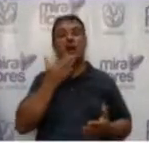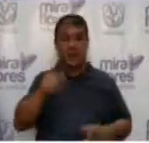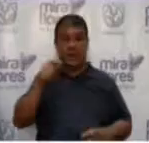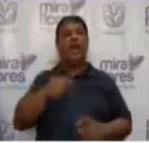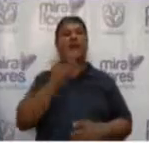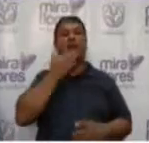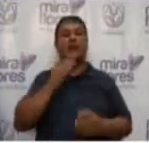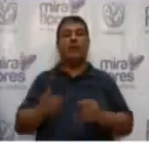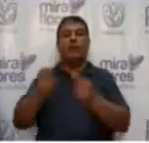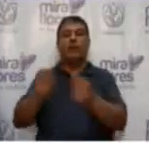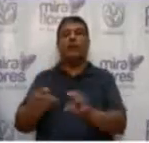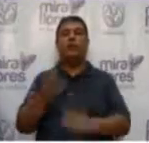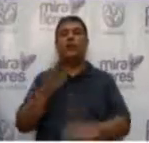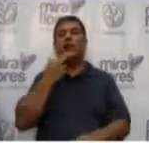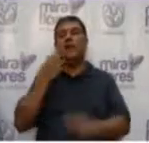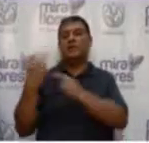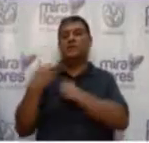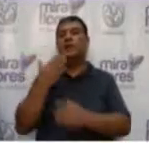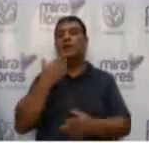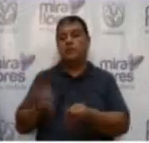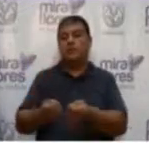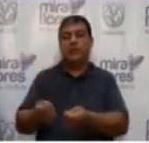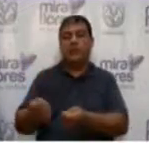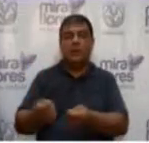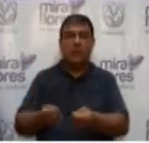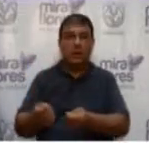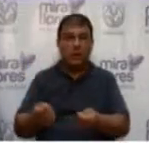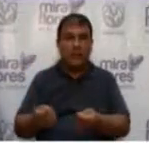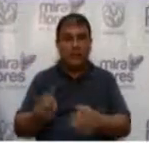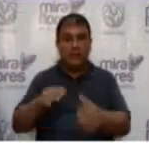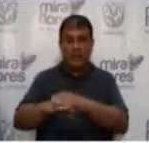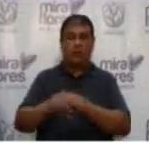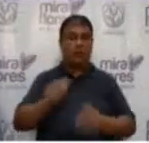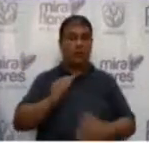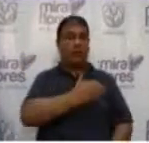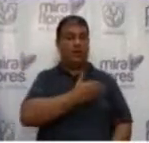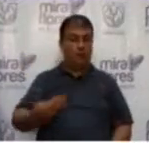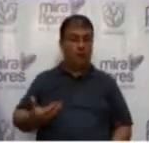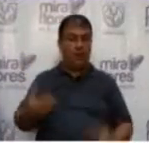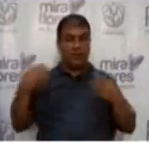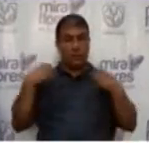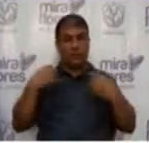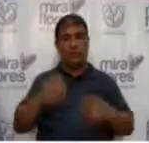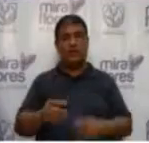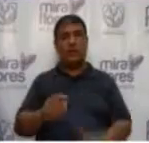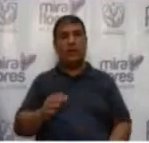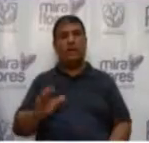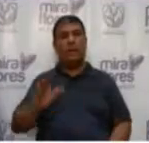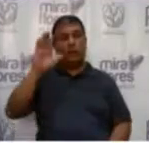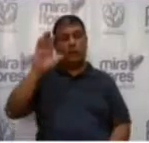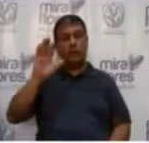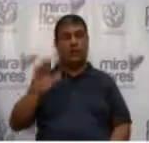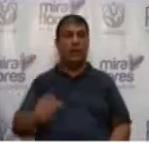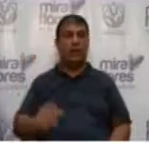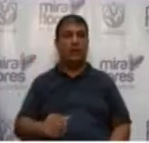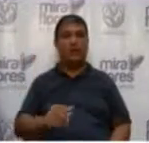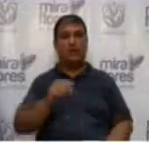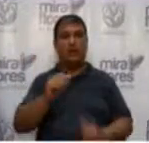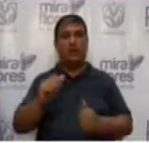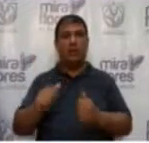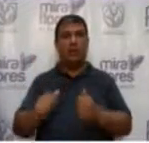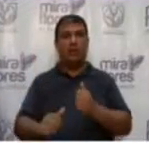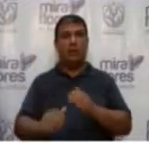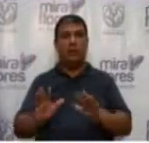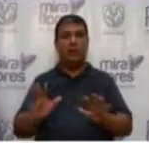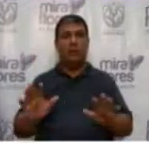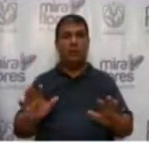este caso lo que estamos haciendo es justamente determinar quién es el responsable dentro del gobierno central. Ha pedido el uso de la palabra también, me parece, el señor teniente